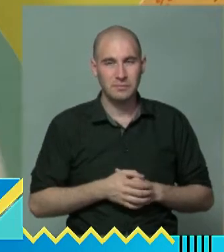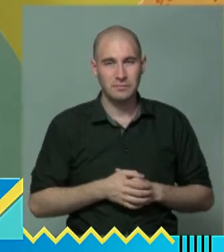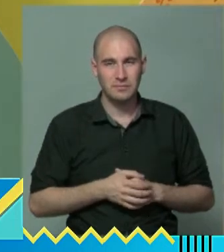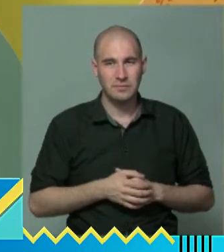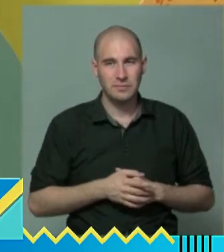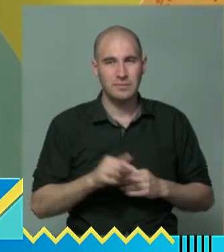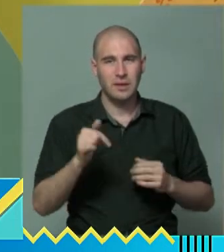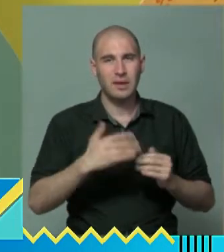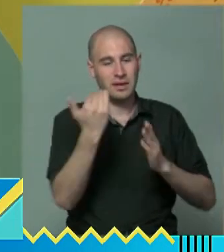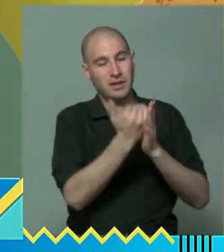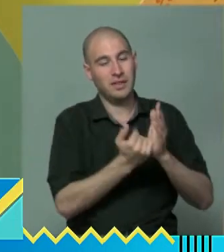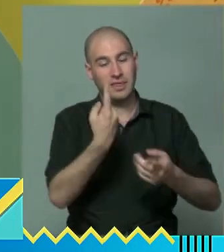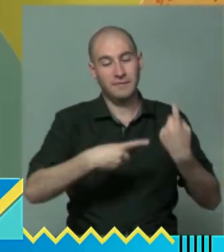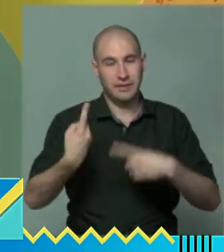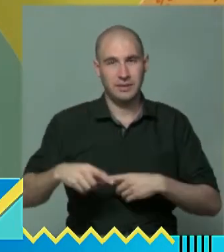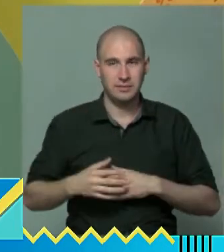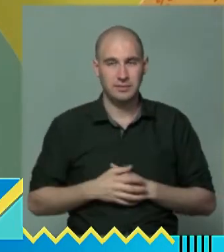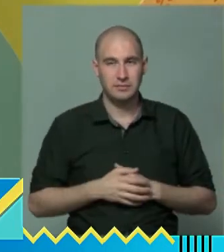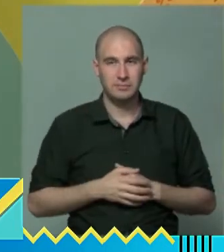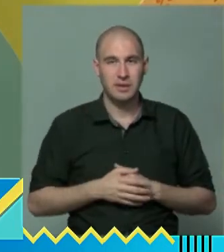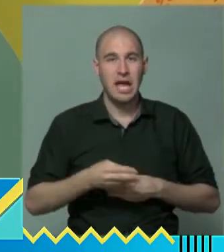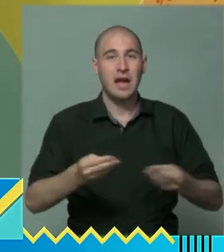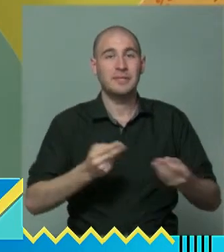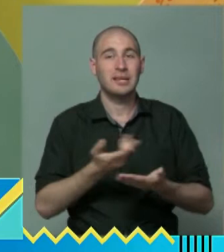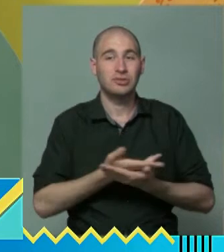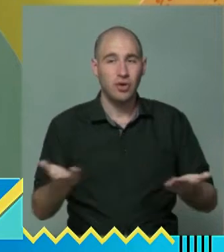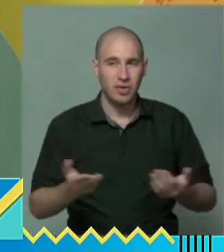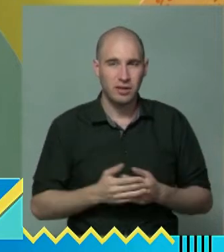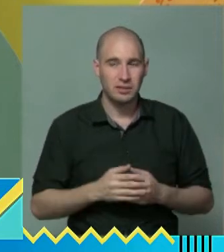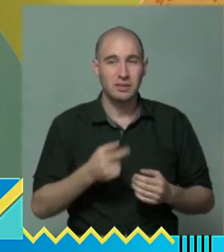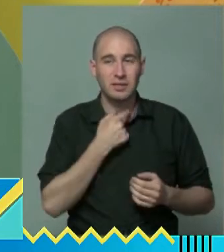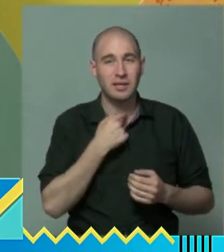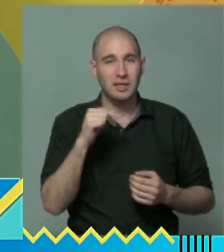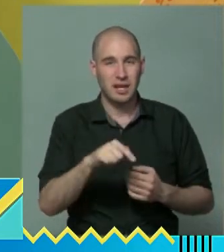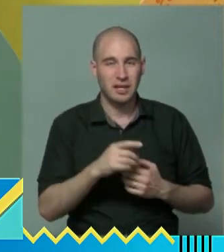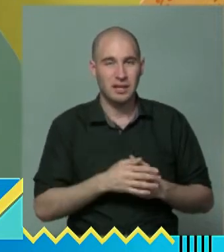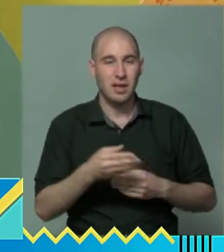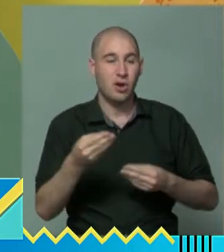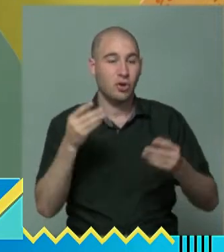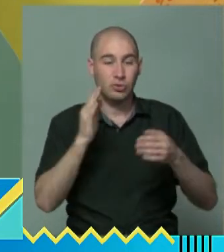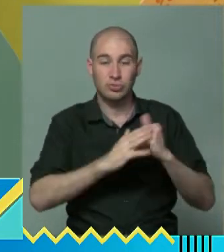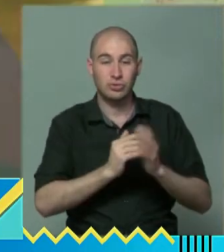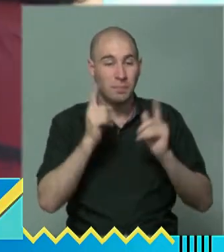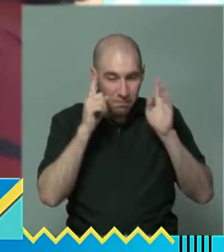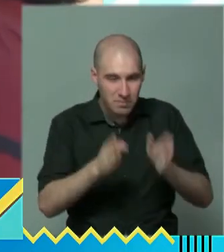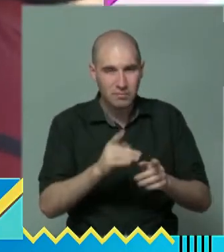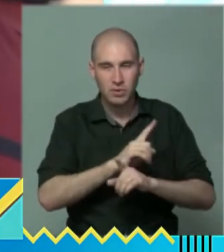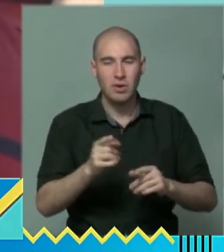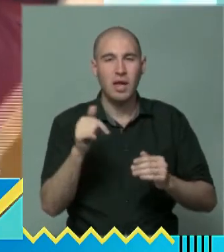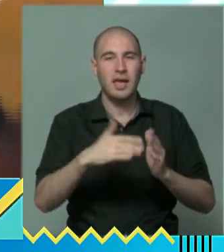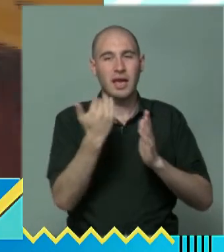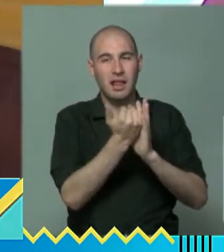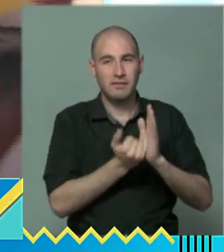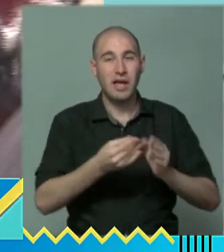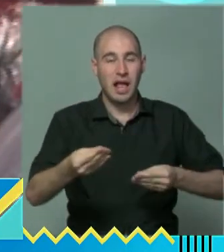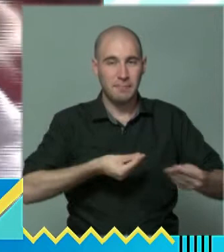hay distintos escalafones, digamos. No todas las empresas aspiran a la misma obra. O sea, hay una calificación